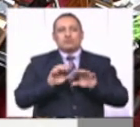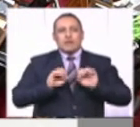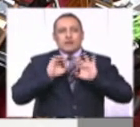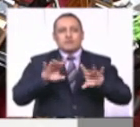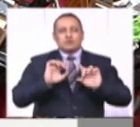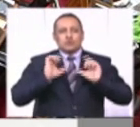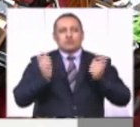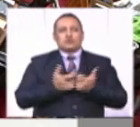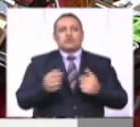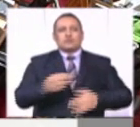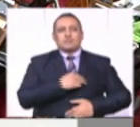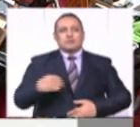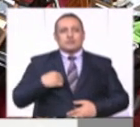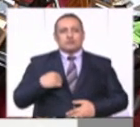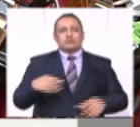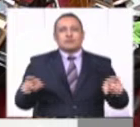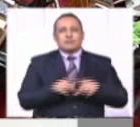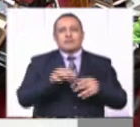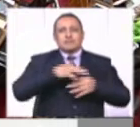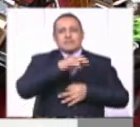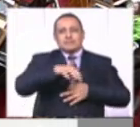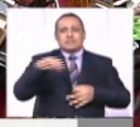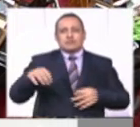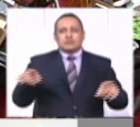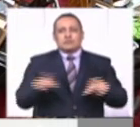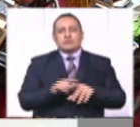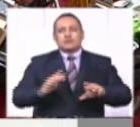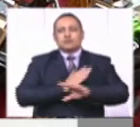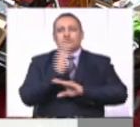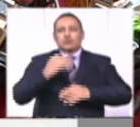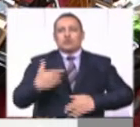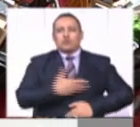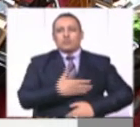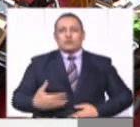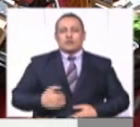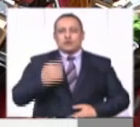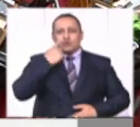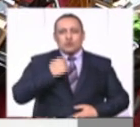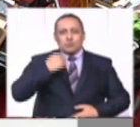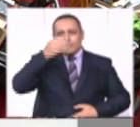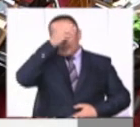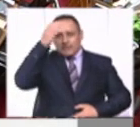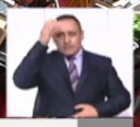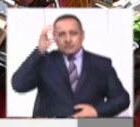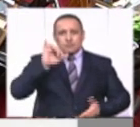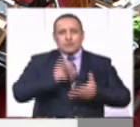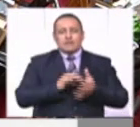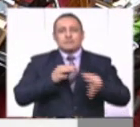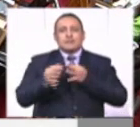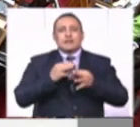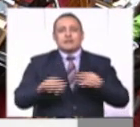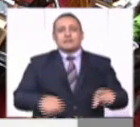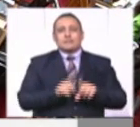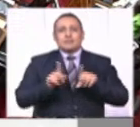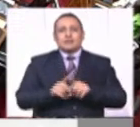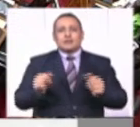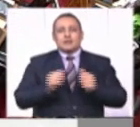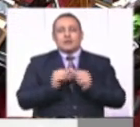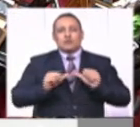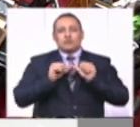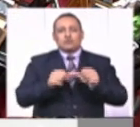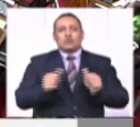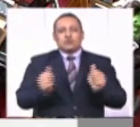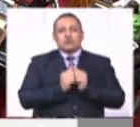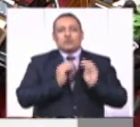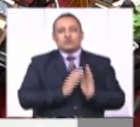consejos de de ministros de centralizados durante el gobierno de Pedro Castillo hay que indicar también que ha seguido el